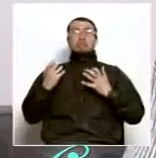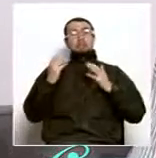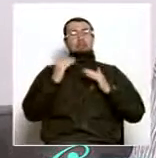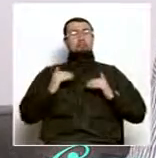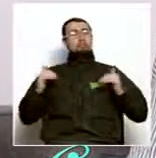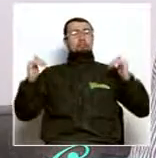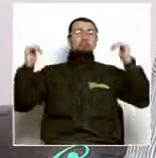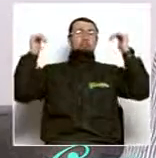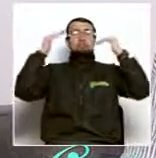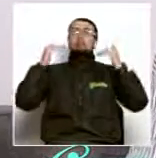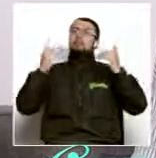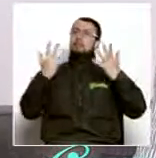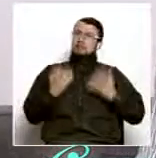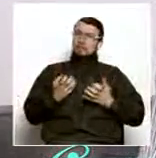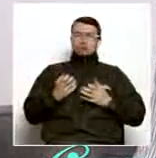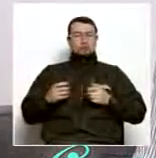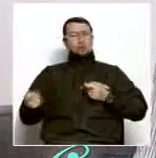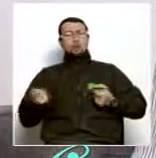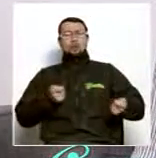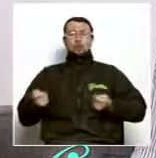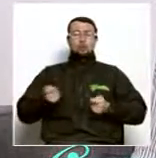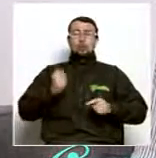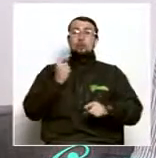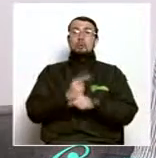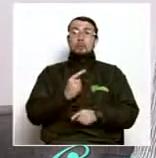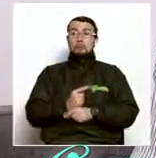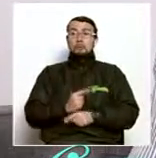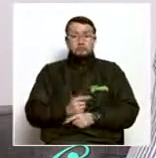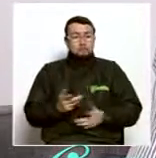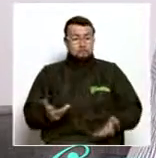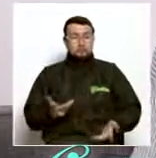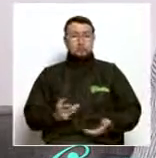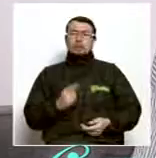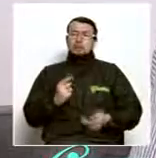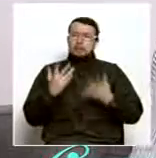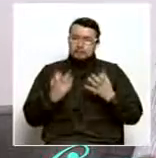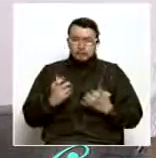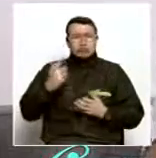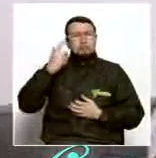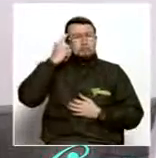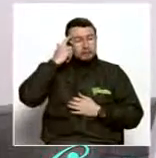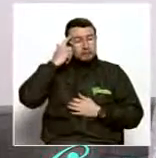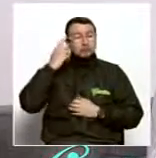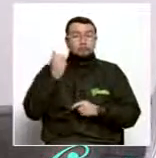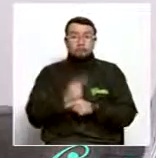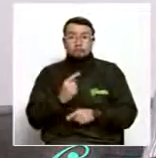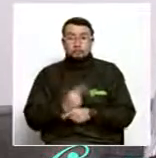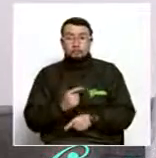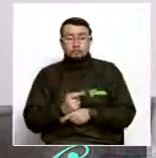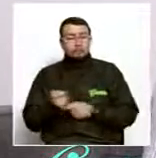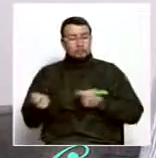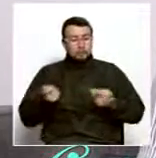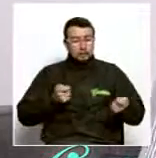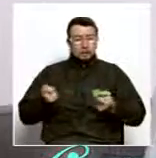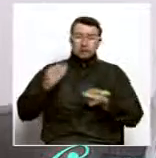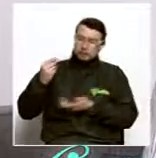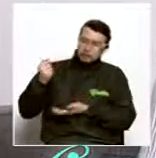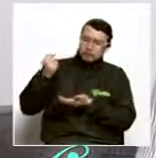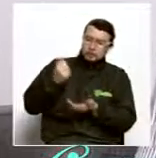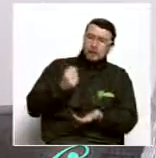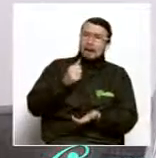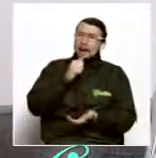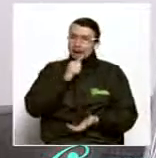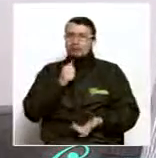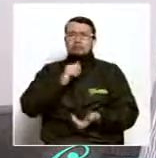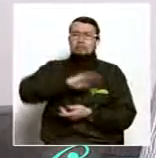de acaparar y siempre de controlar. Y de ahí viene pues este deseo de pensar que los recursos, que nuestra madre tierra, que el agua, que